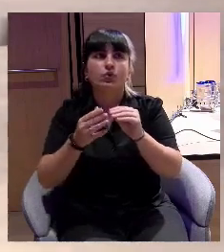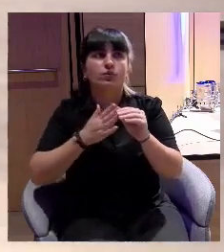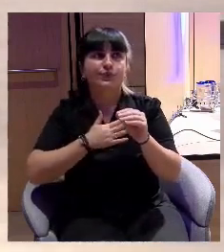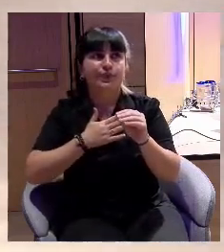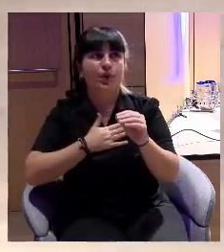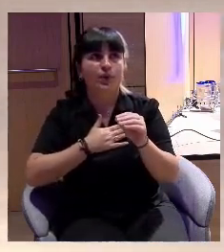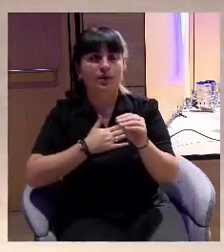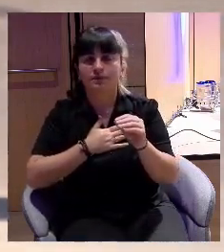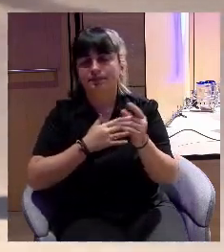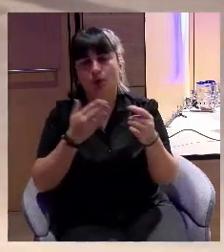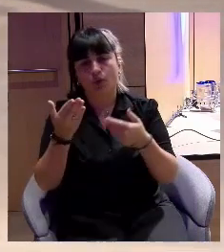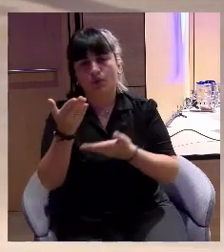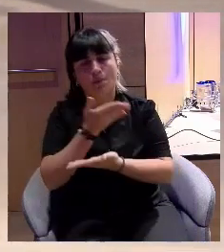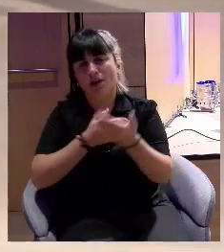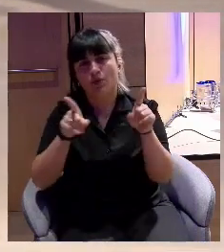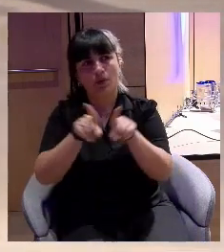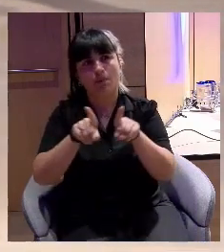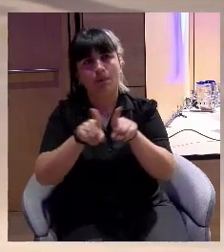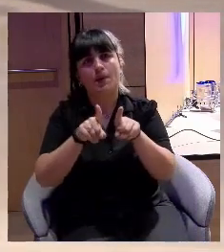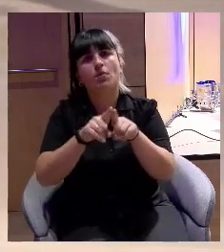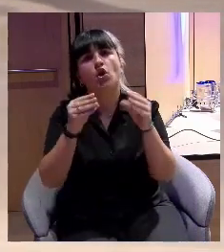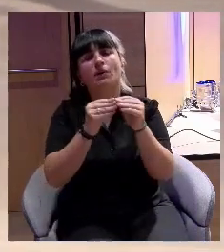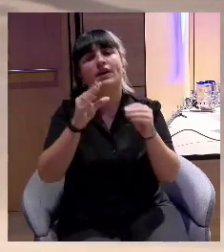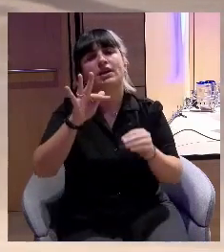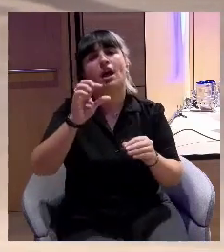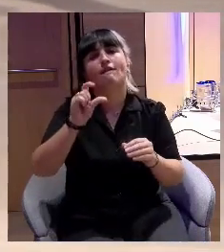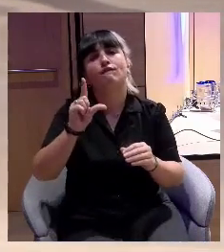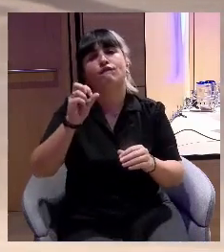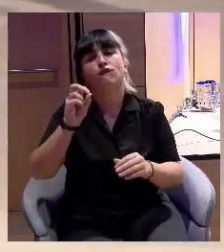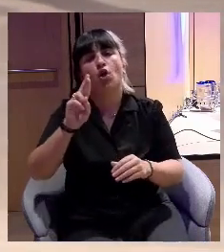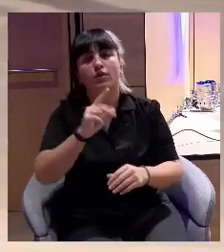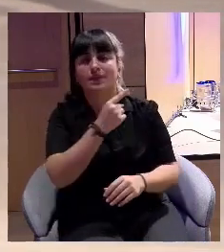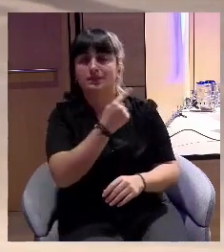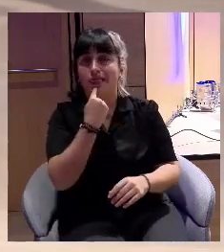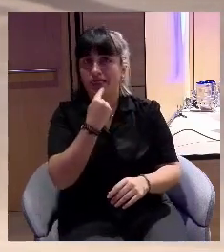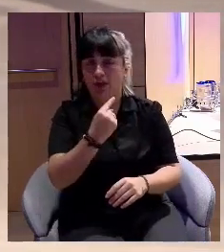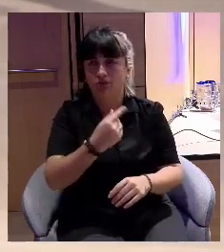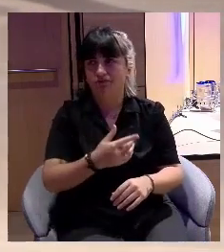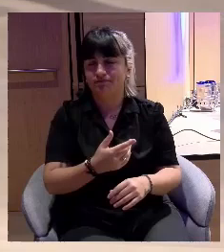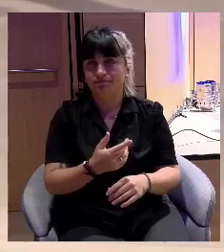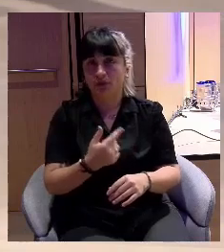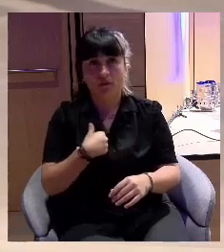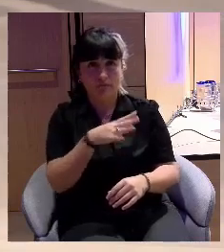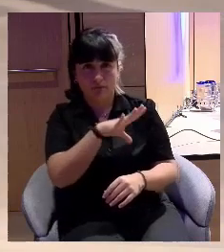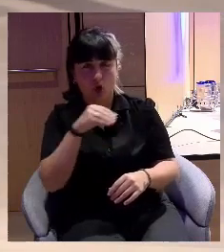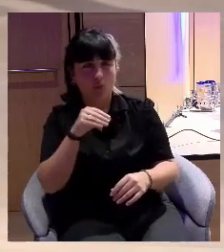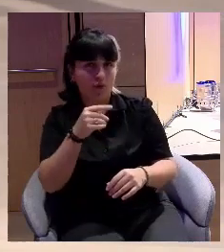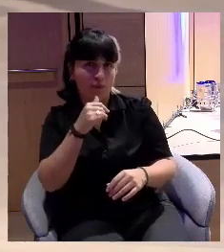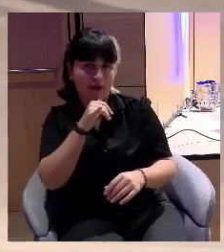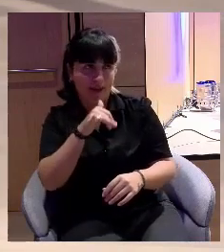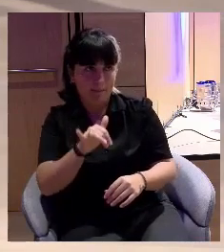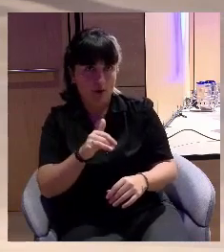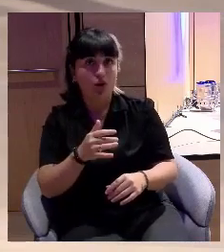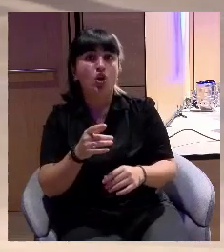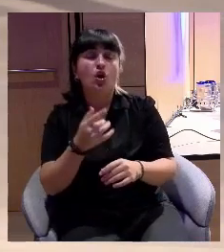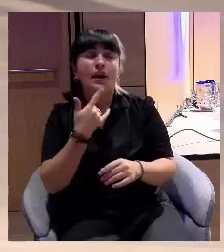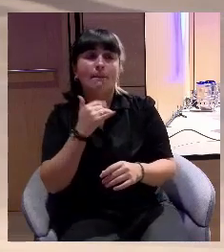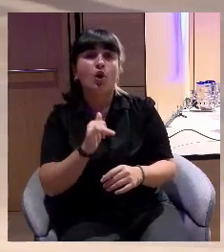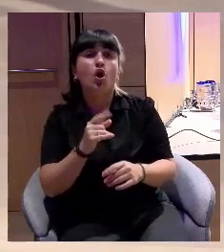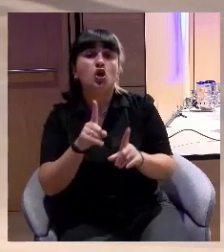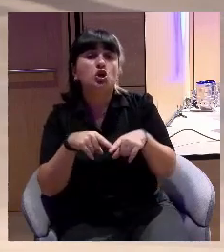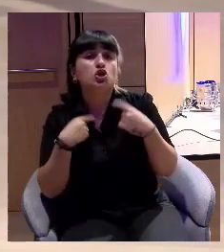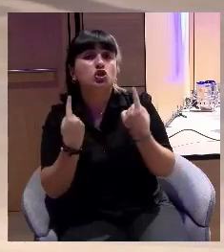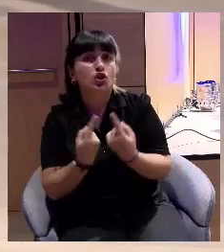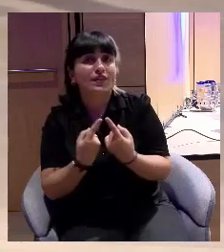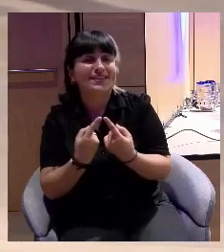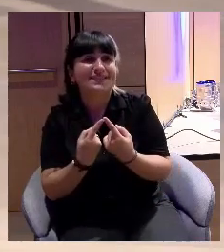y que decía que sos el ejemplo claro de lo que estabas contando, que es que muchas veces hacemos nuestras herramientas en general, cualquier